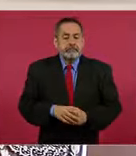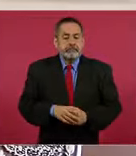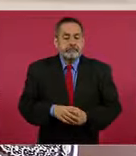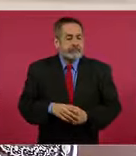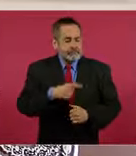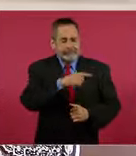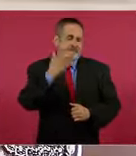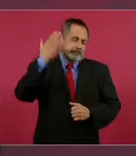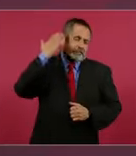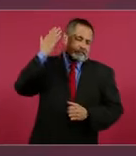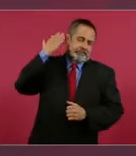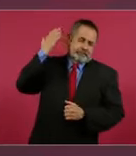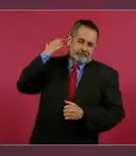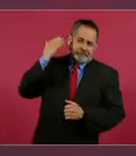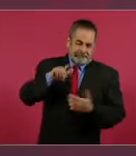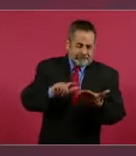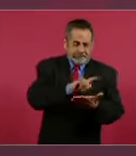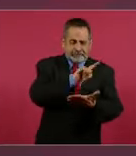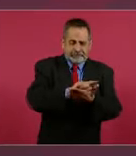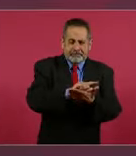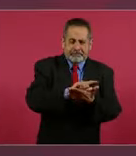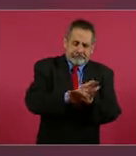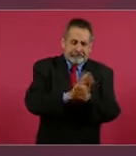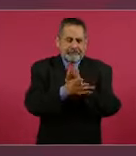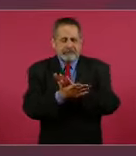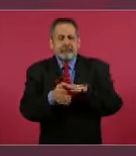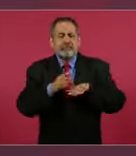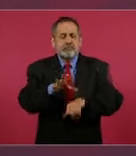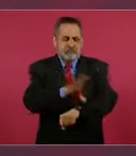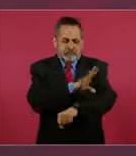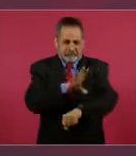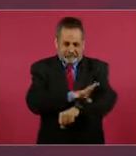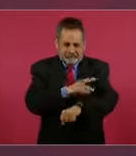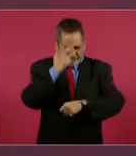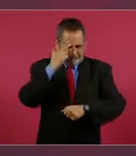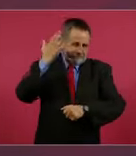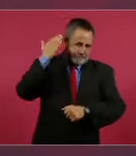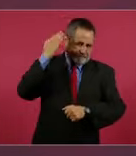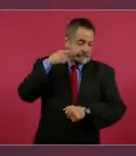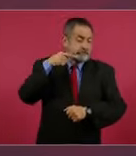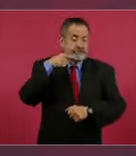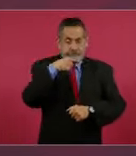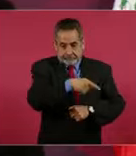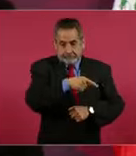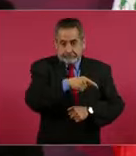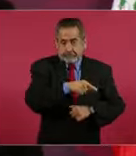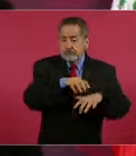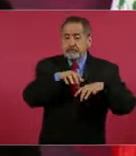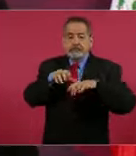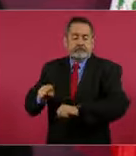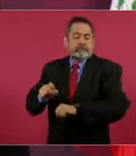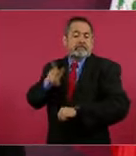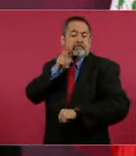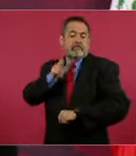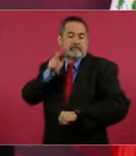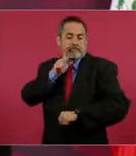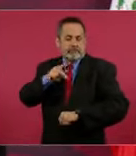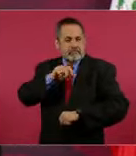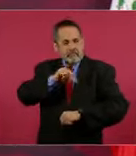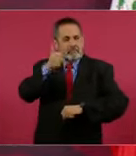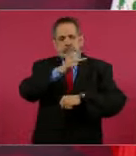reforma energética y empiezan a entrar las franquicias de las petroleras extranjeras a